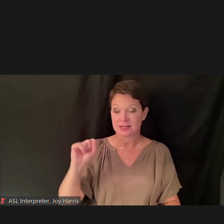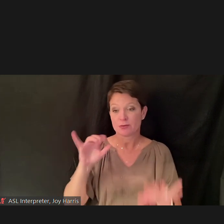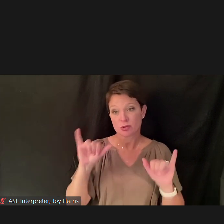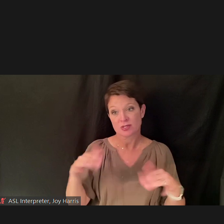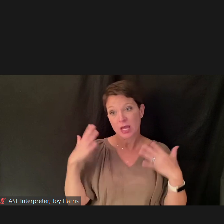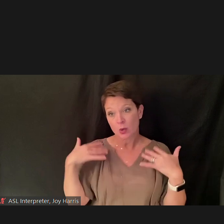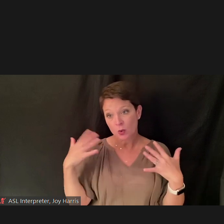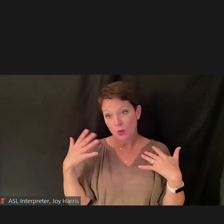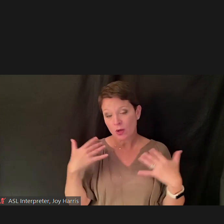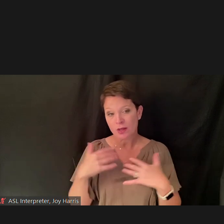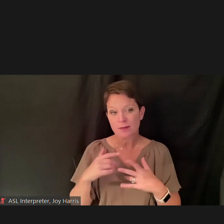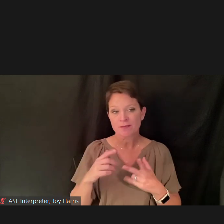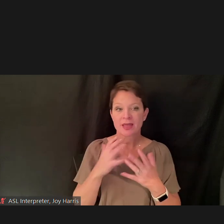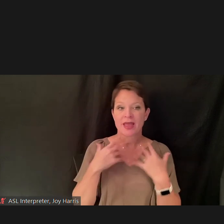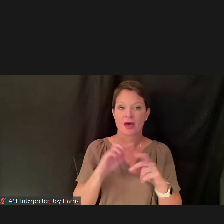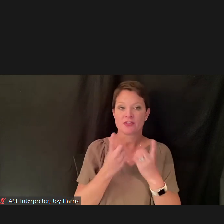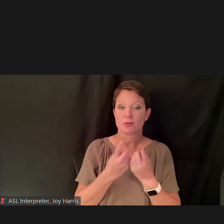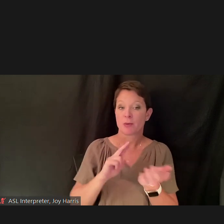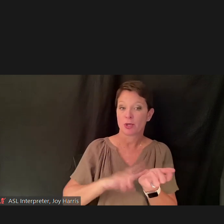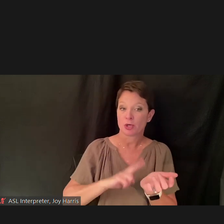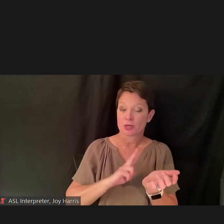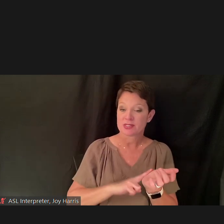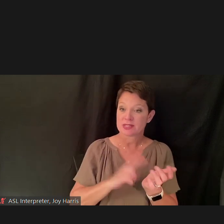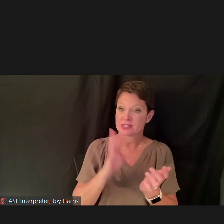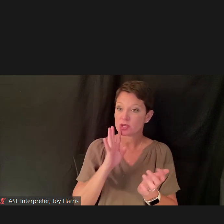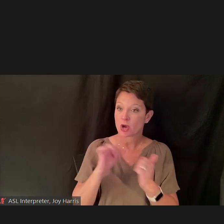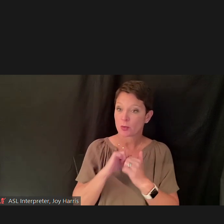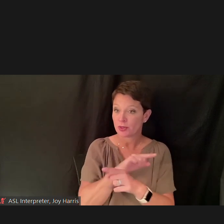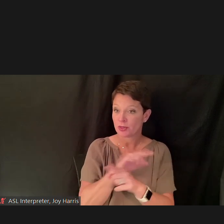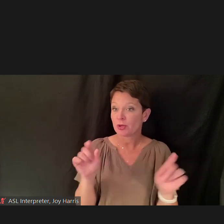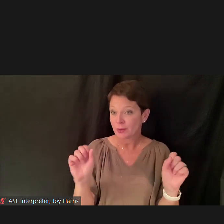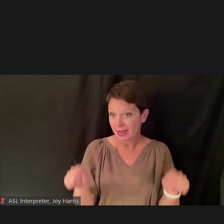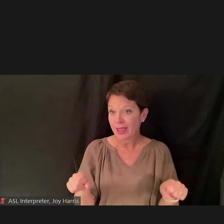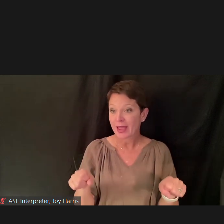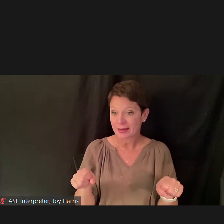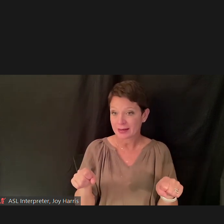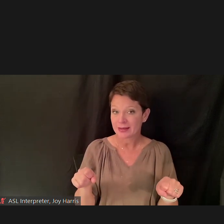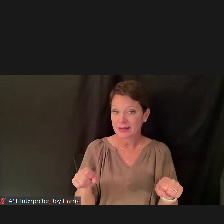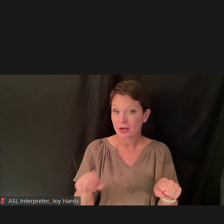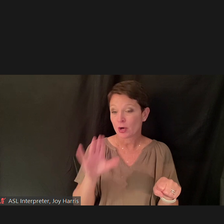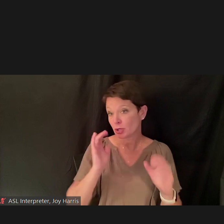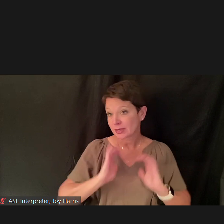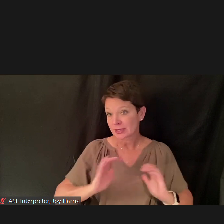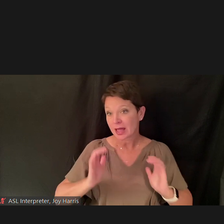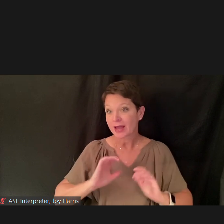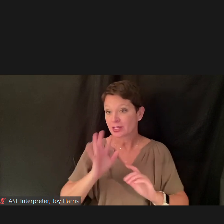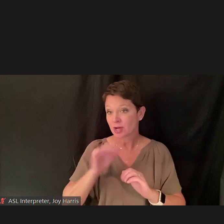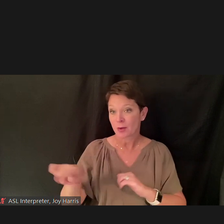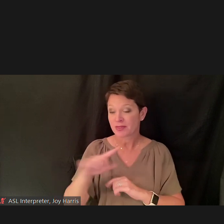dan consejos sobre problemas médicos relacionados con el calor.